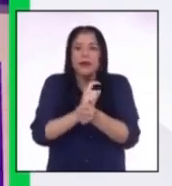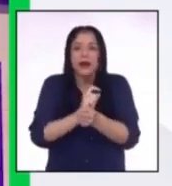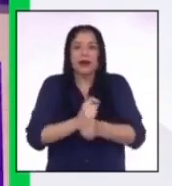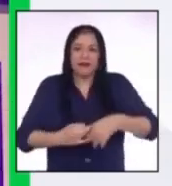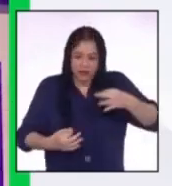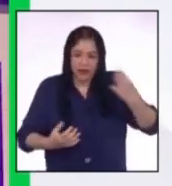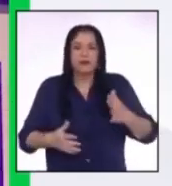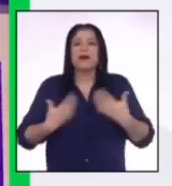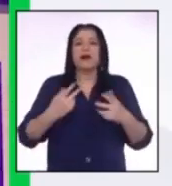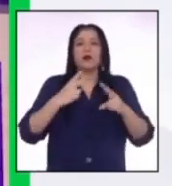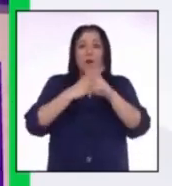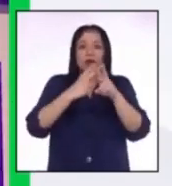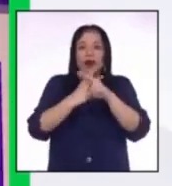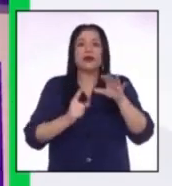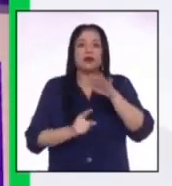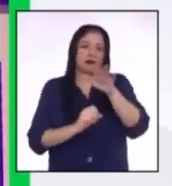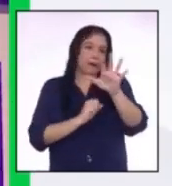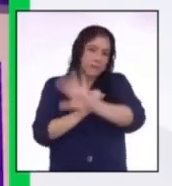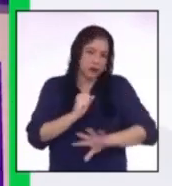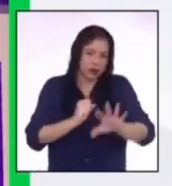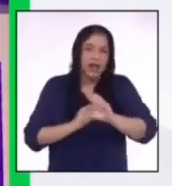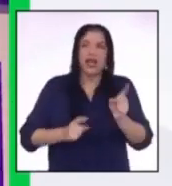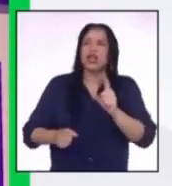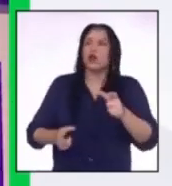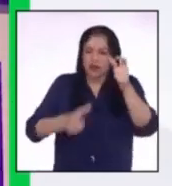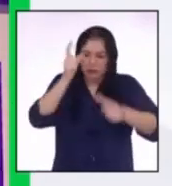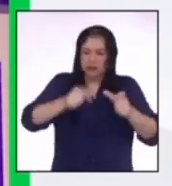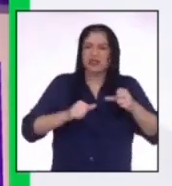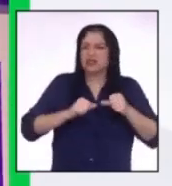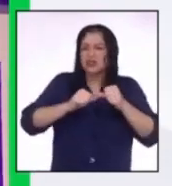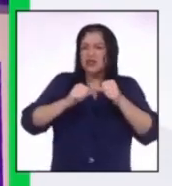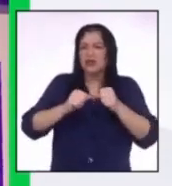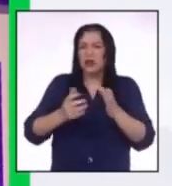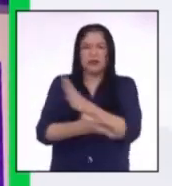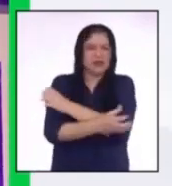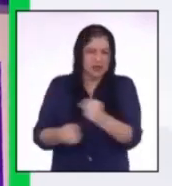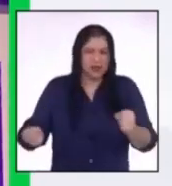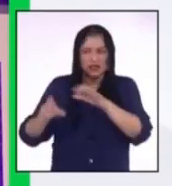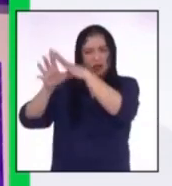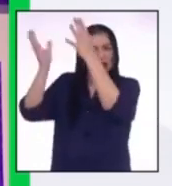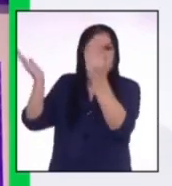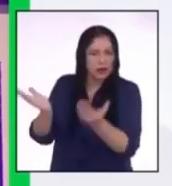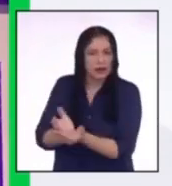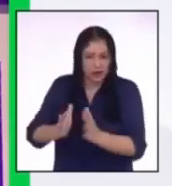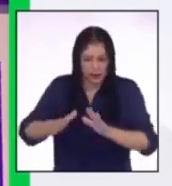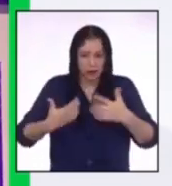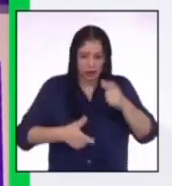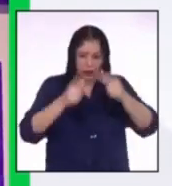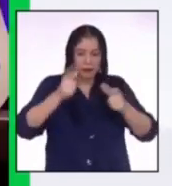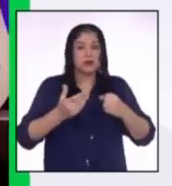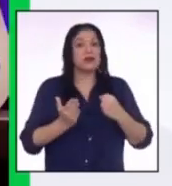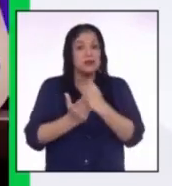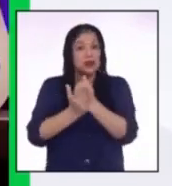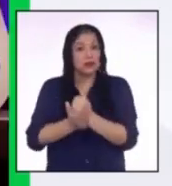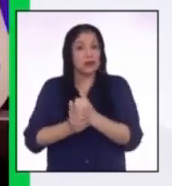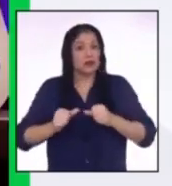para que dejemos de ser una presencia humana destructiva en el planeta y nos volvamos una presencia regenerativa